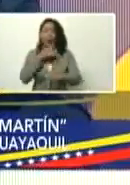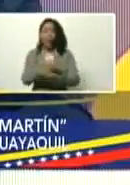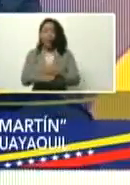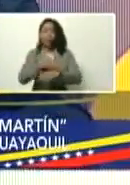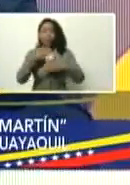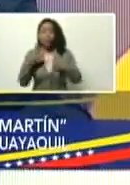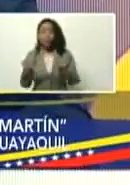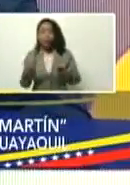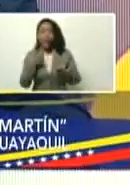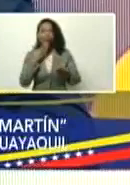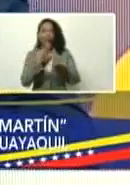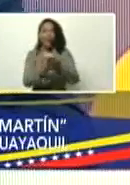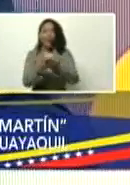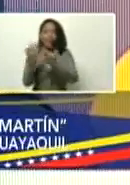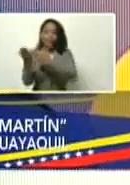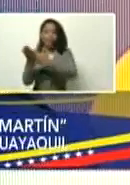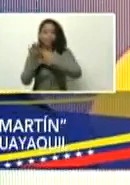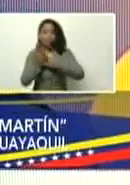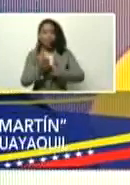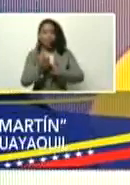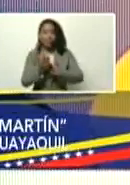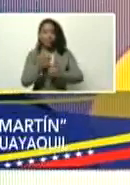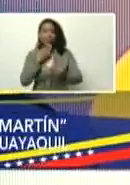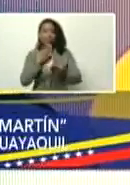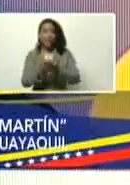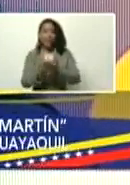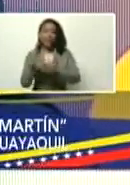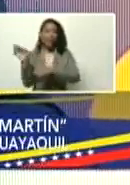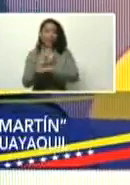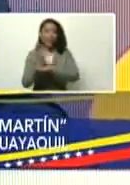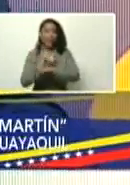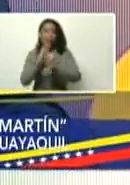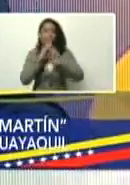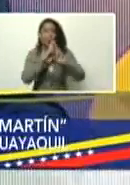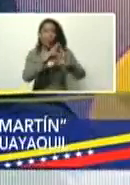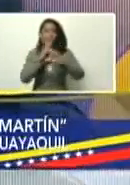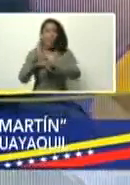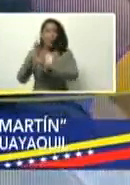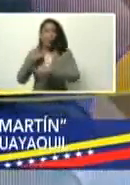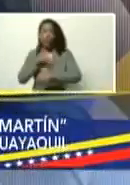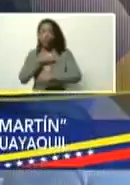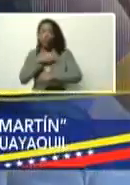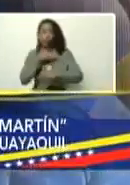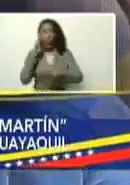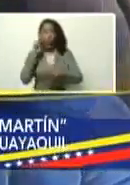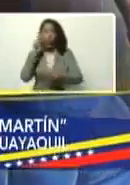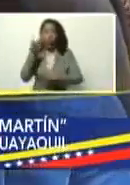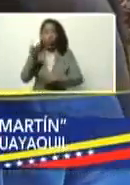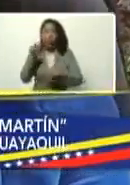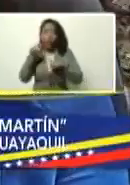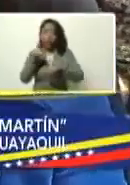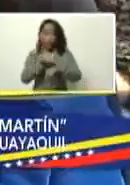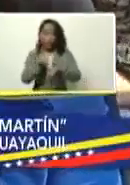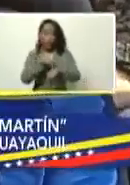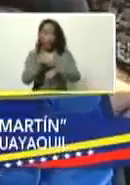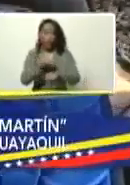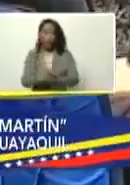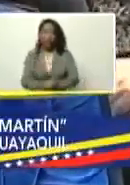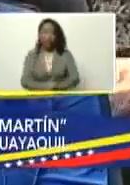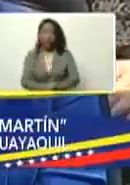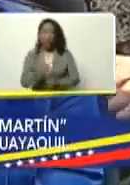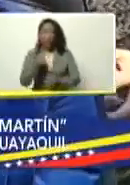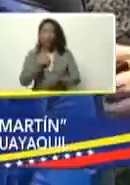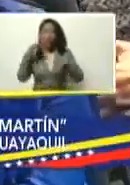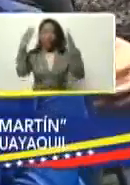que gracias por la recepción y también por la rápida respuesta que estamos consiguiendo en estas horas. Yo